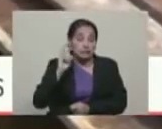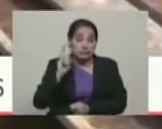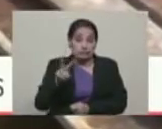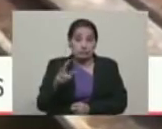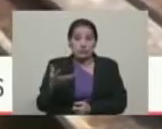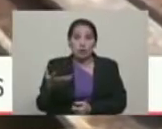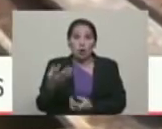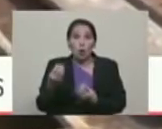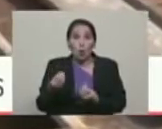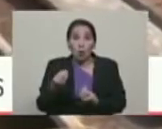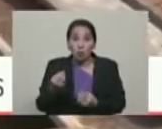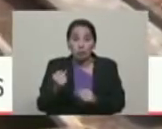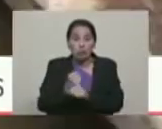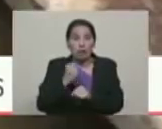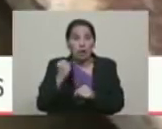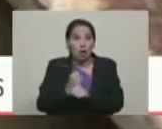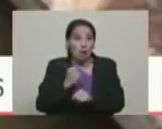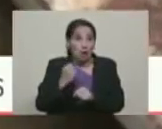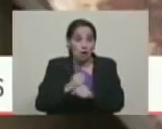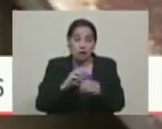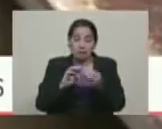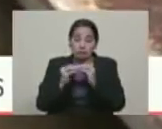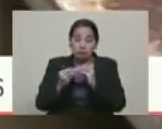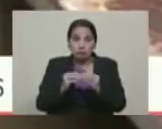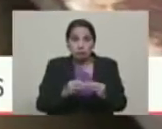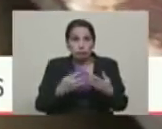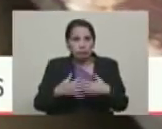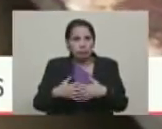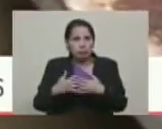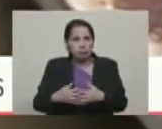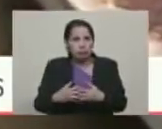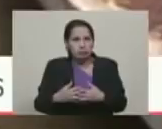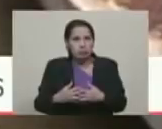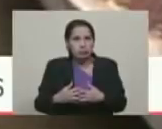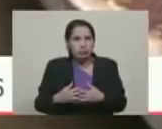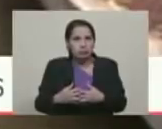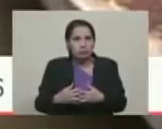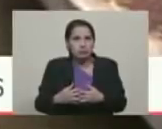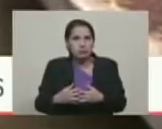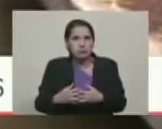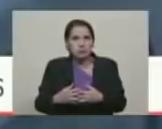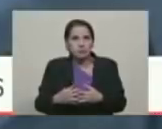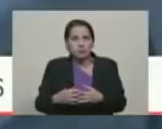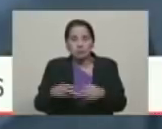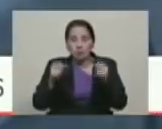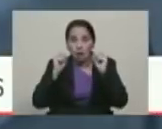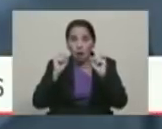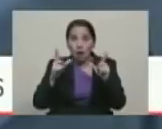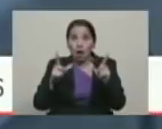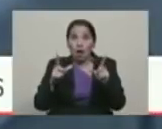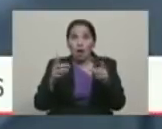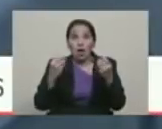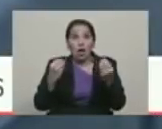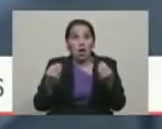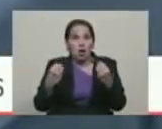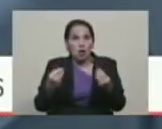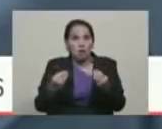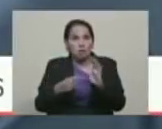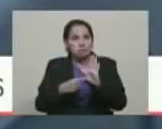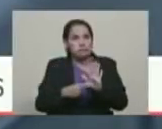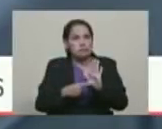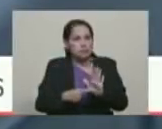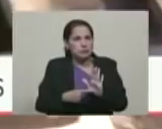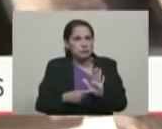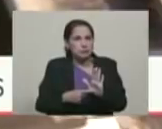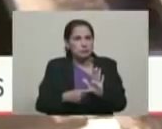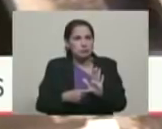estas extraordinarias instalaciones, con una capacidad instalada impresionante, una capacidad de almacenamiento